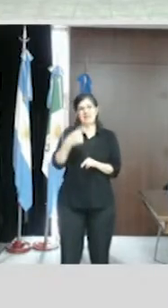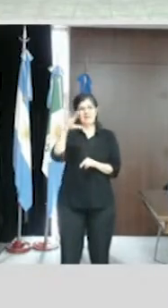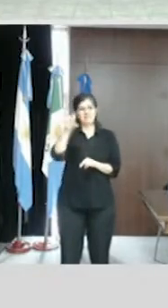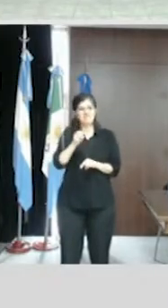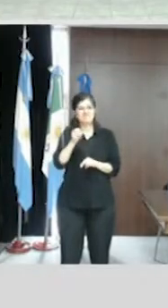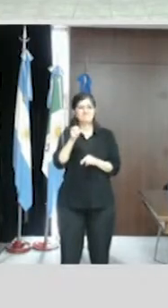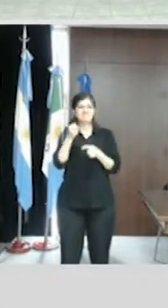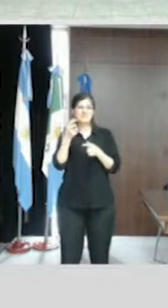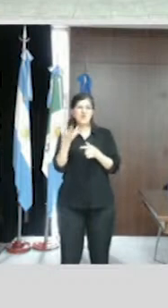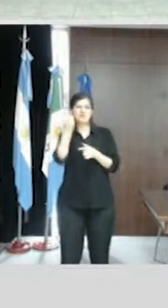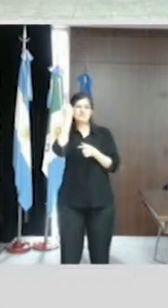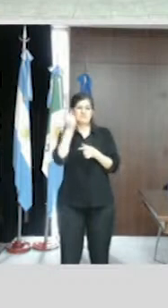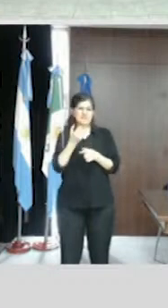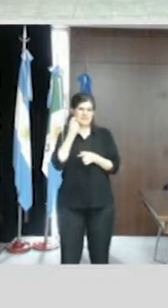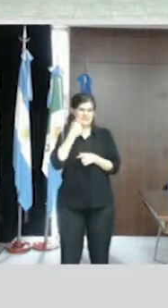ejercicio.